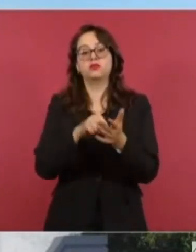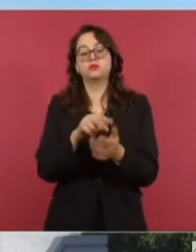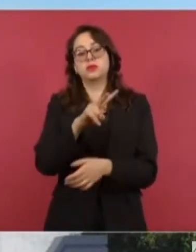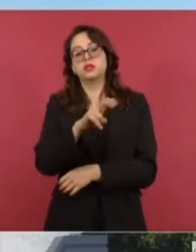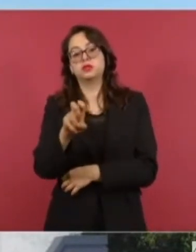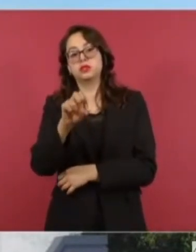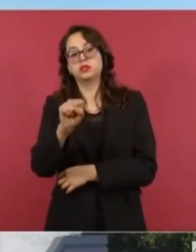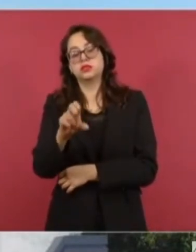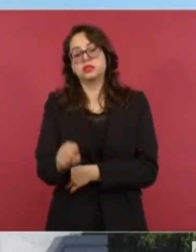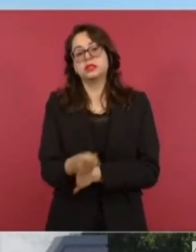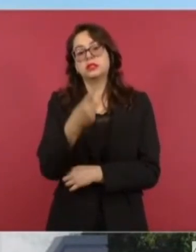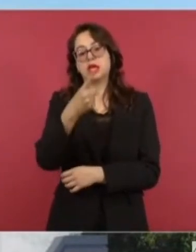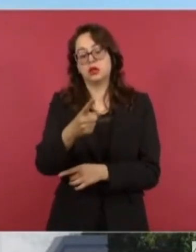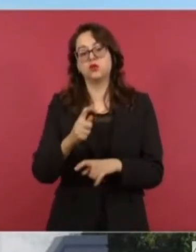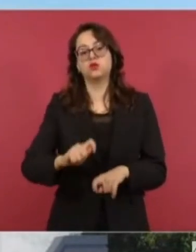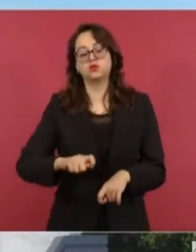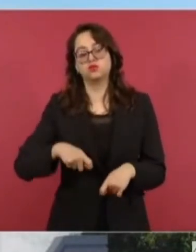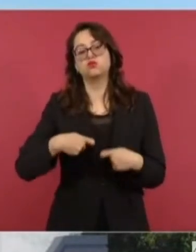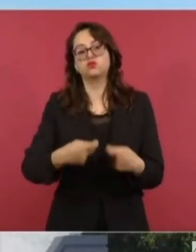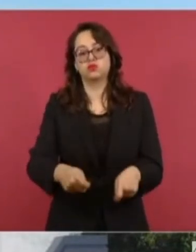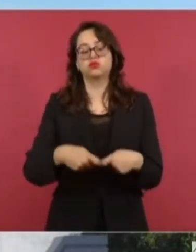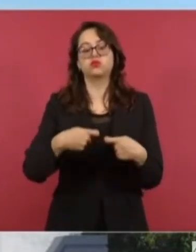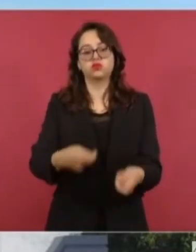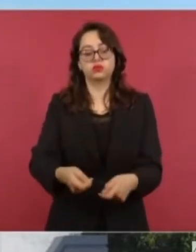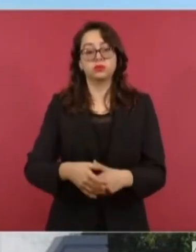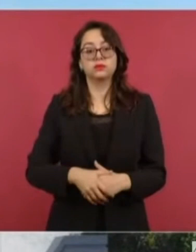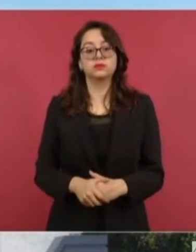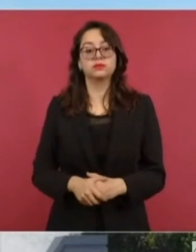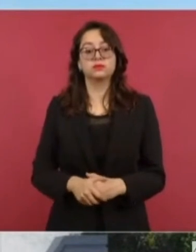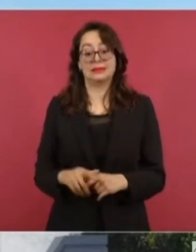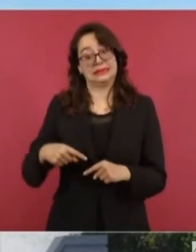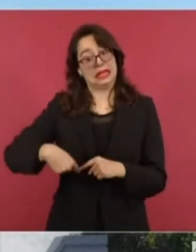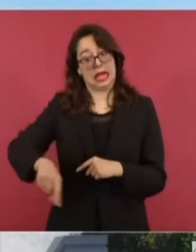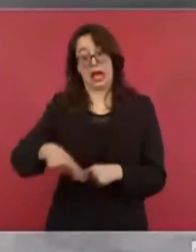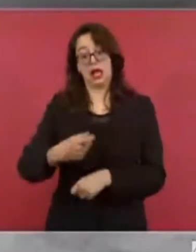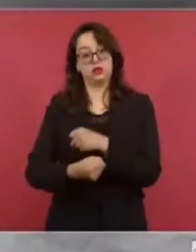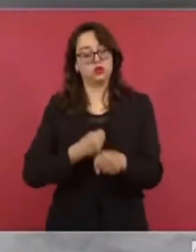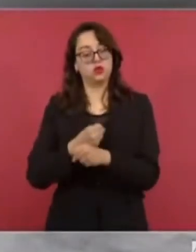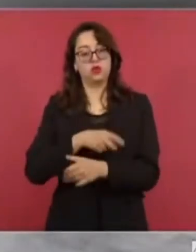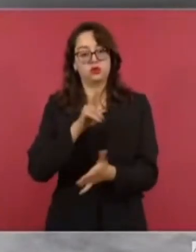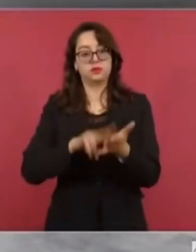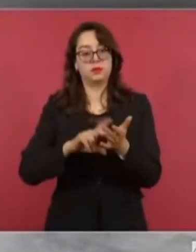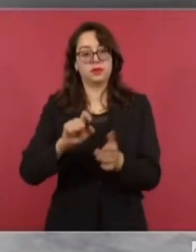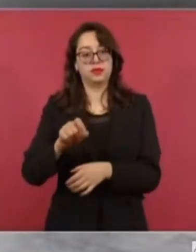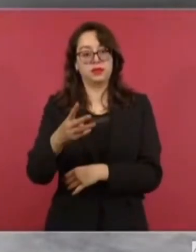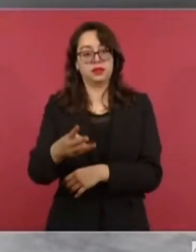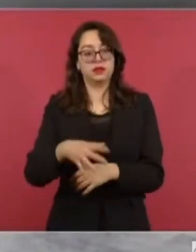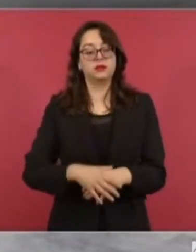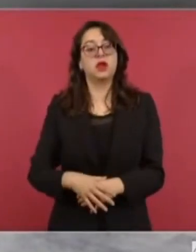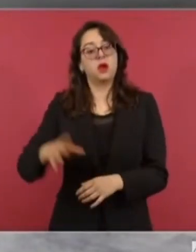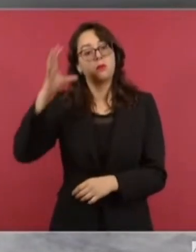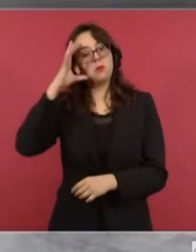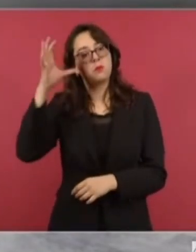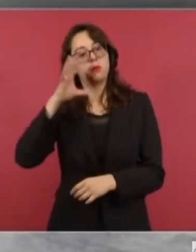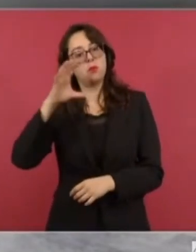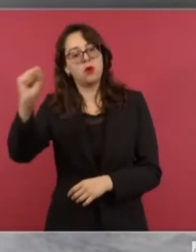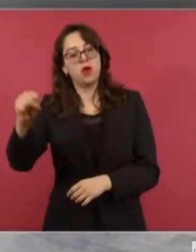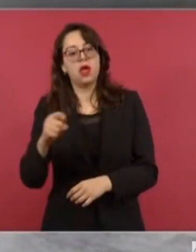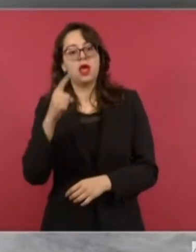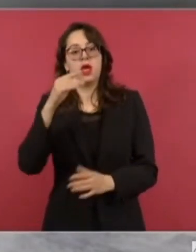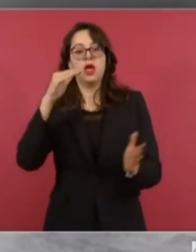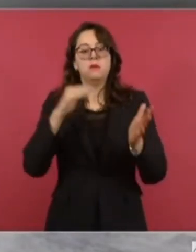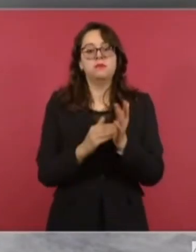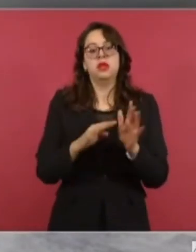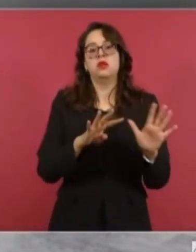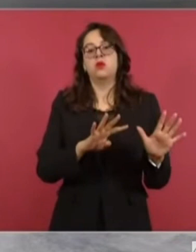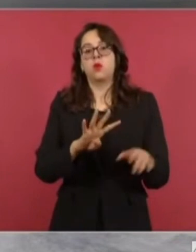2,261 trabajadores basificados en 2023. En Morelos se cuenta con 1,433